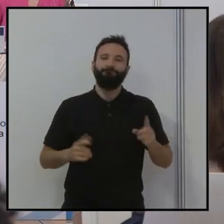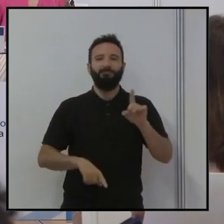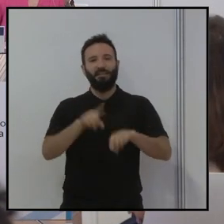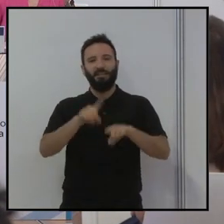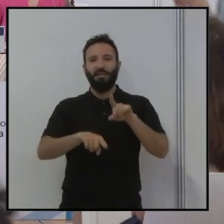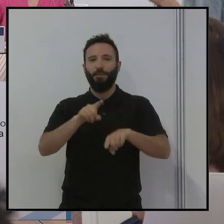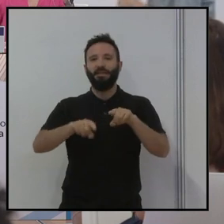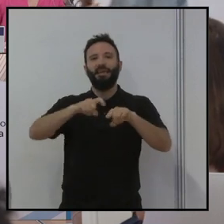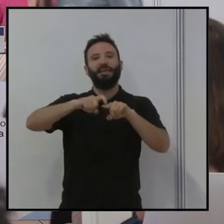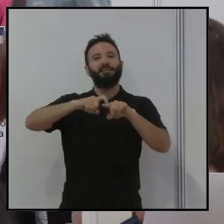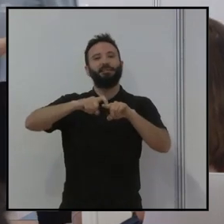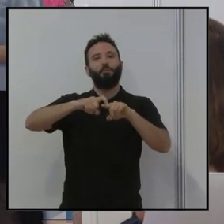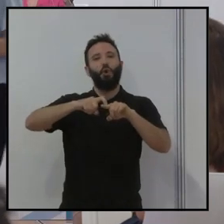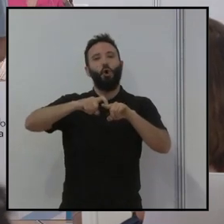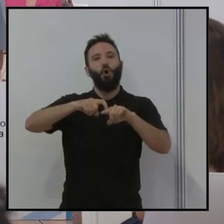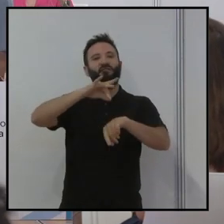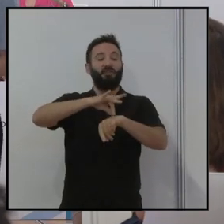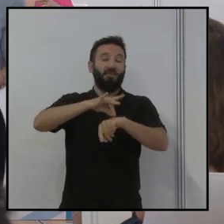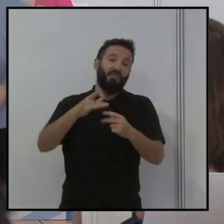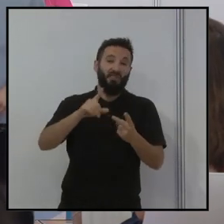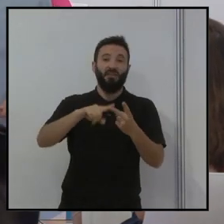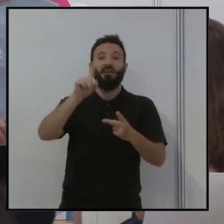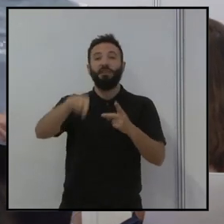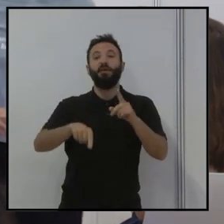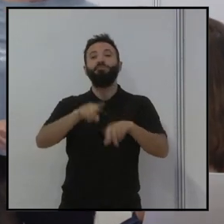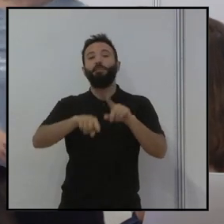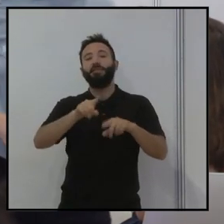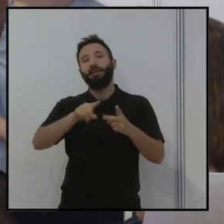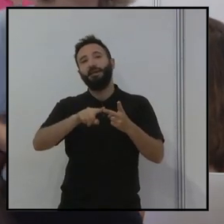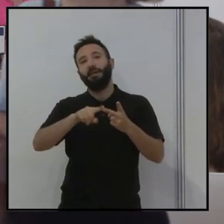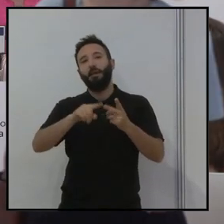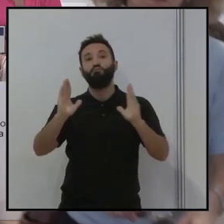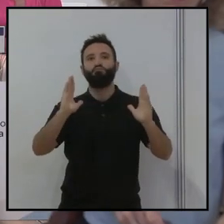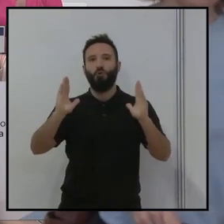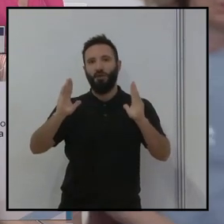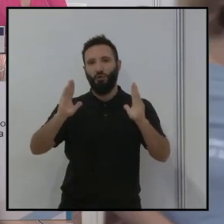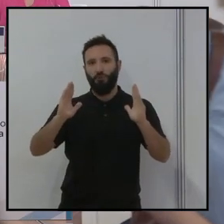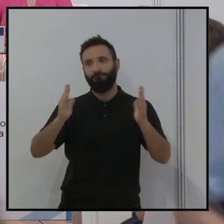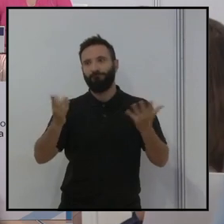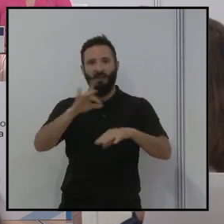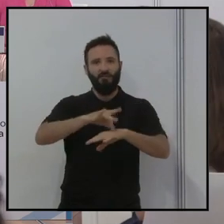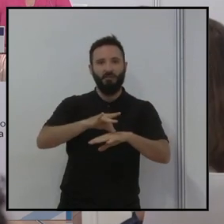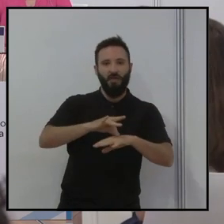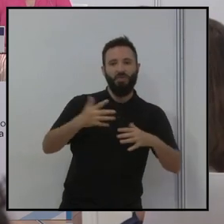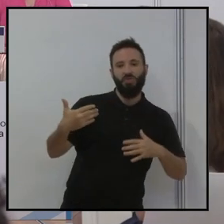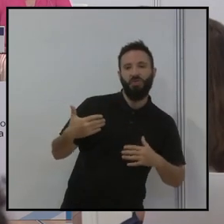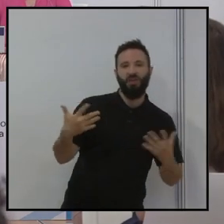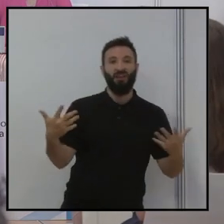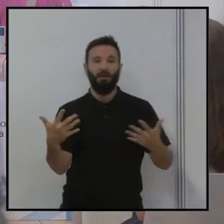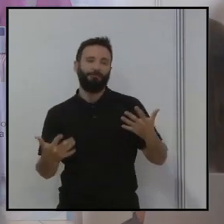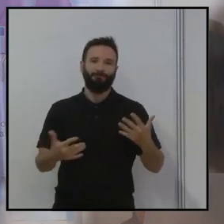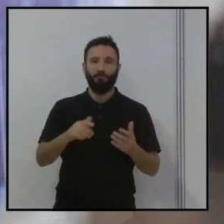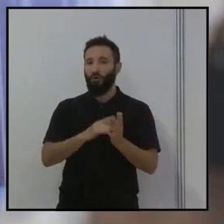tipo de enfermedad y depende también en qué momento de la enfermedad. Pero, desde luego,